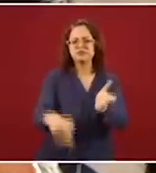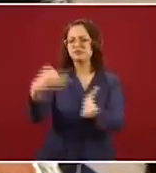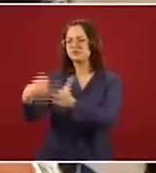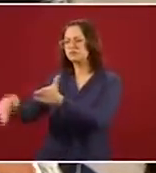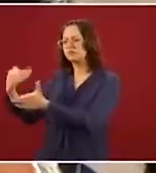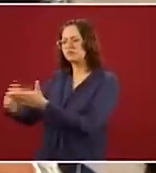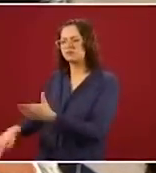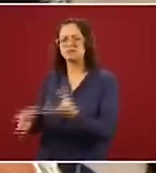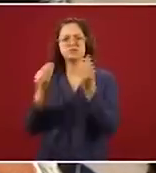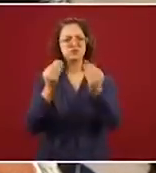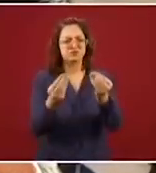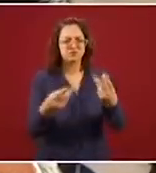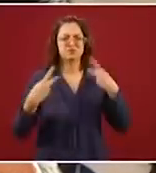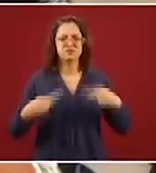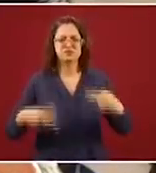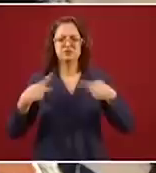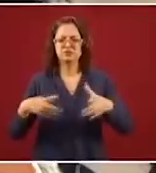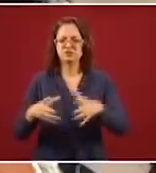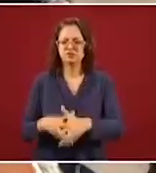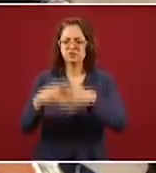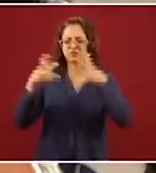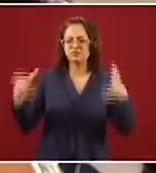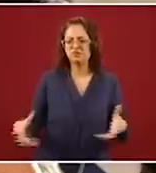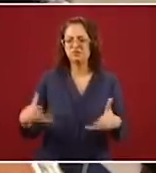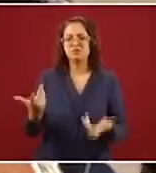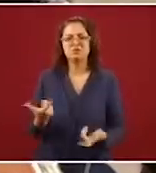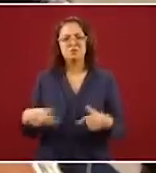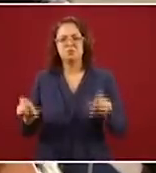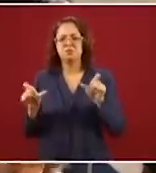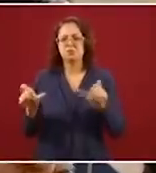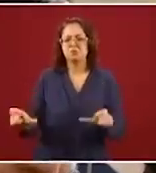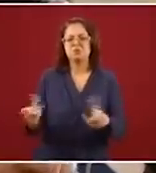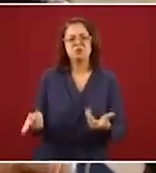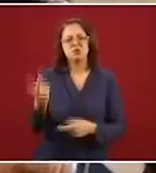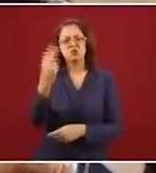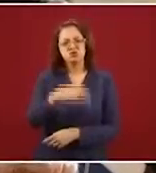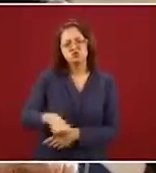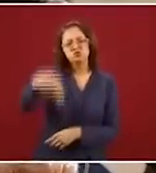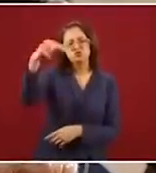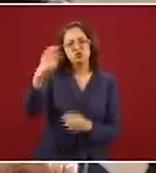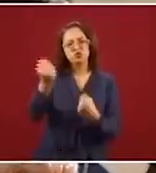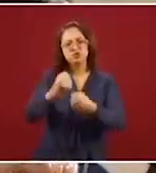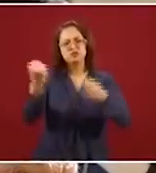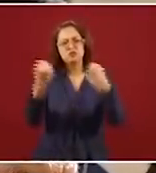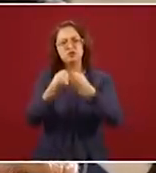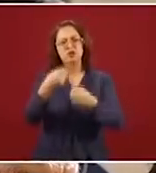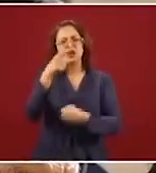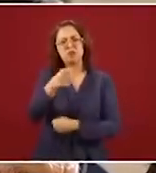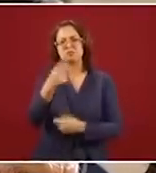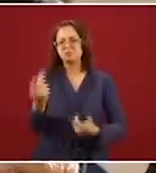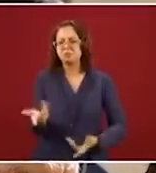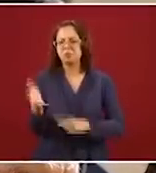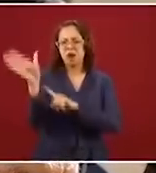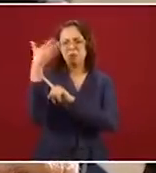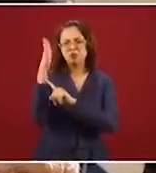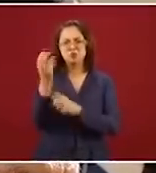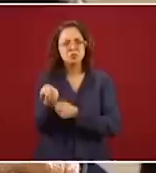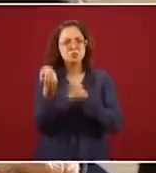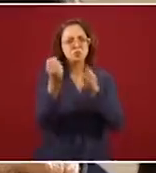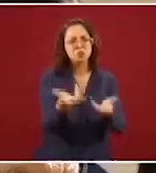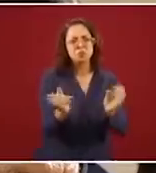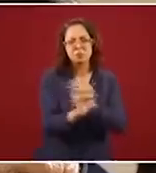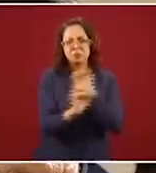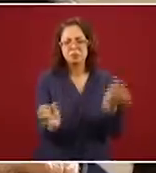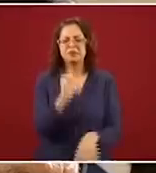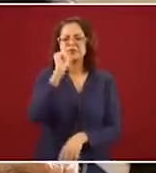población y mucha inseguridad, que es la frontera norte. No se entregaron ambulancias, al parecer, hasta el momento. En eso, yo le iba a